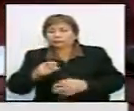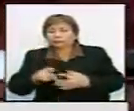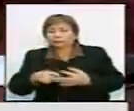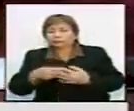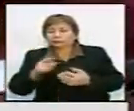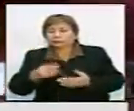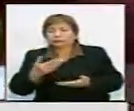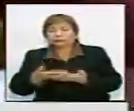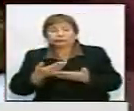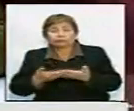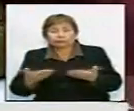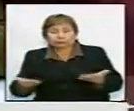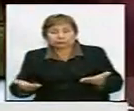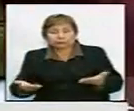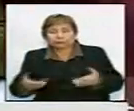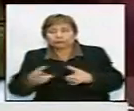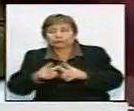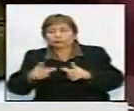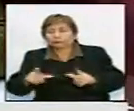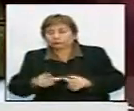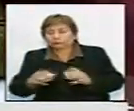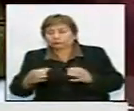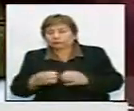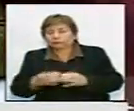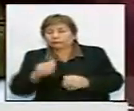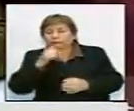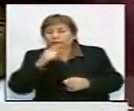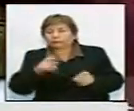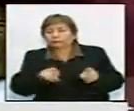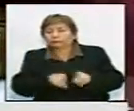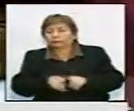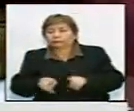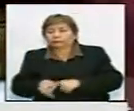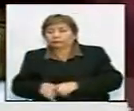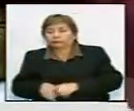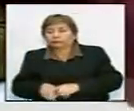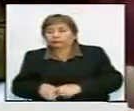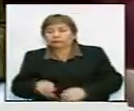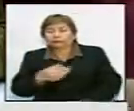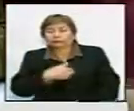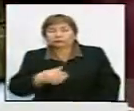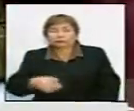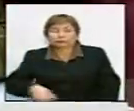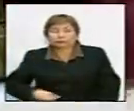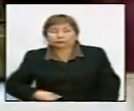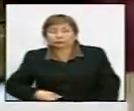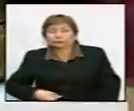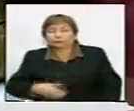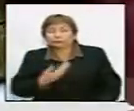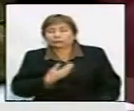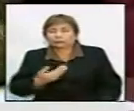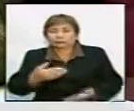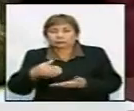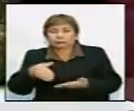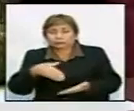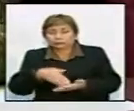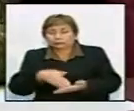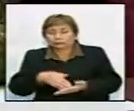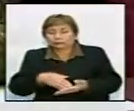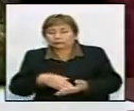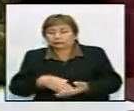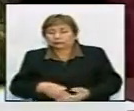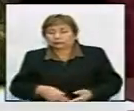legislativas en materia del ámbito de la Comisión, así como a los presidentes de la Asociación de Gobiernos Regionales y de